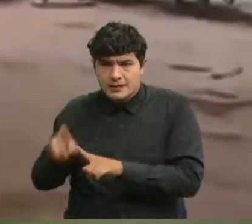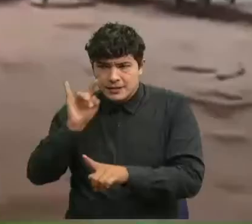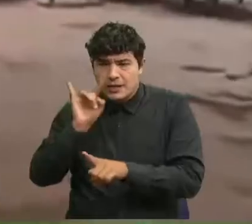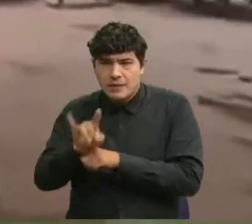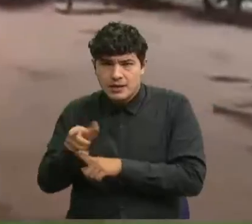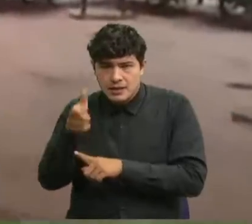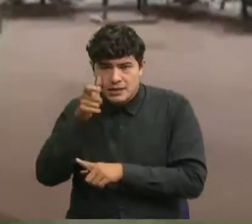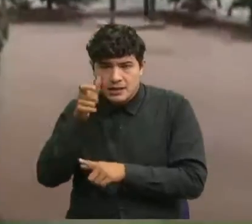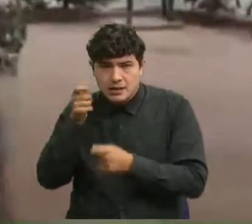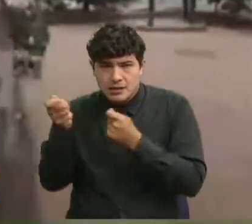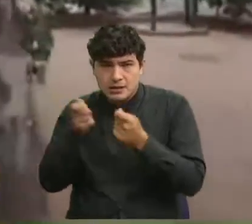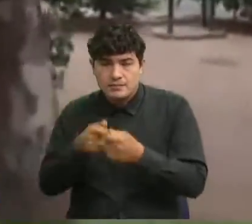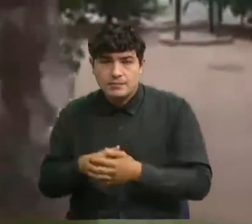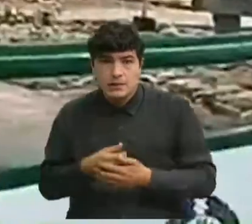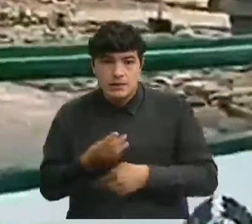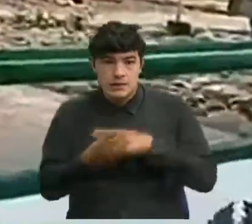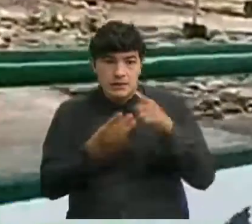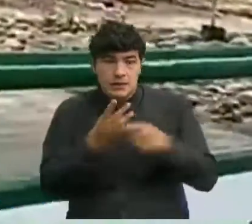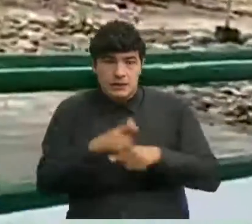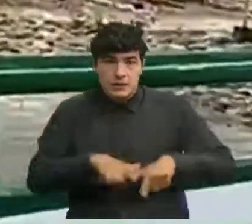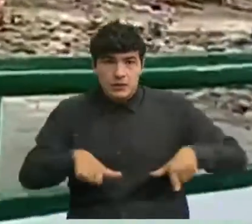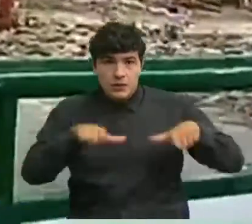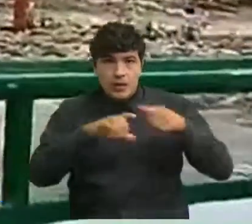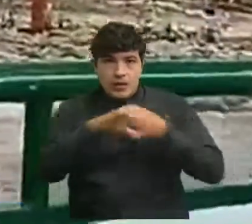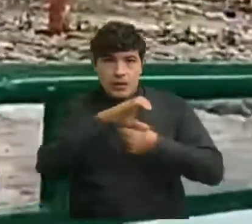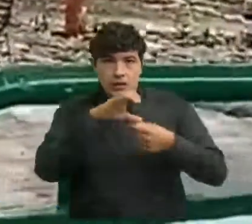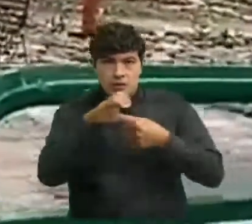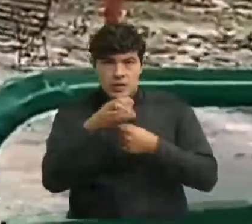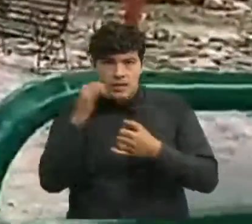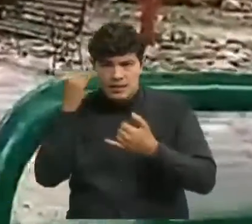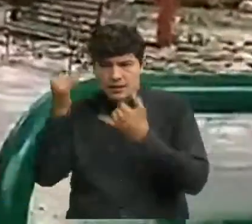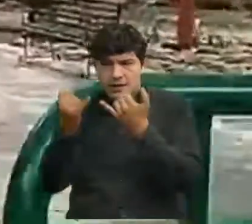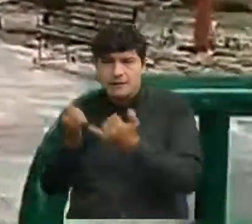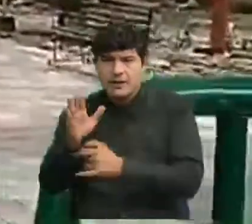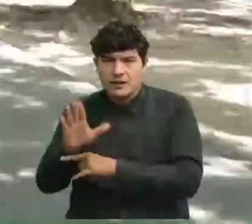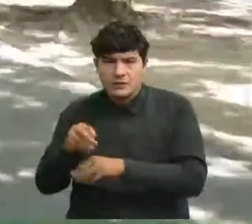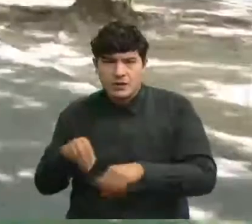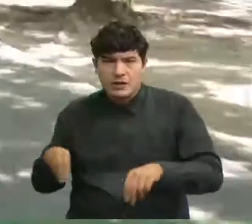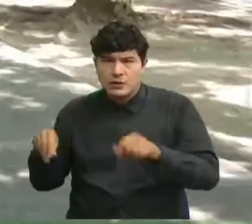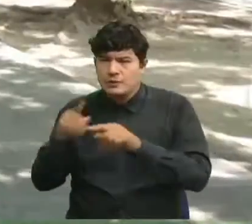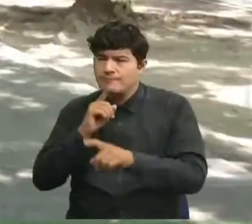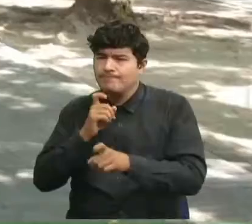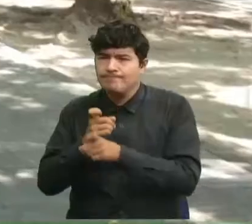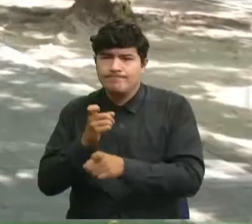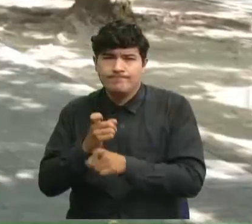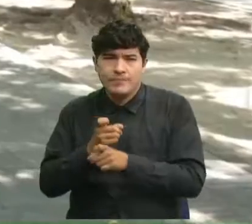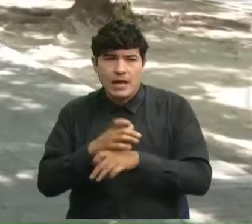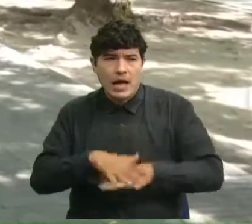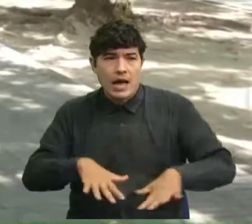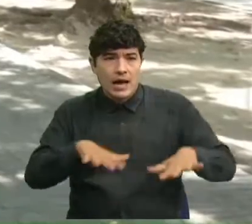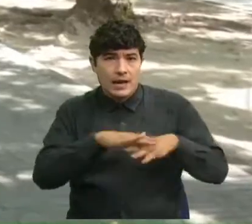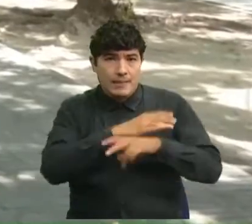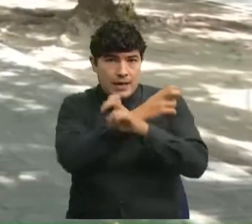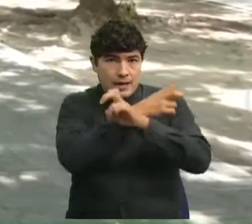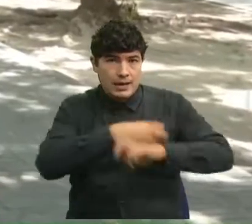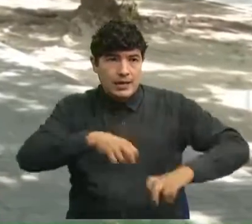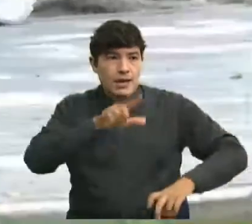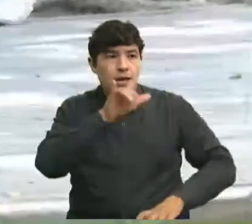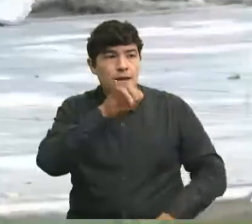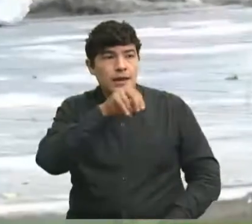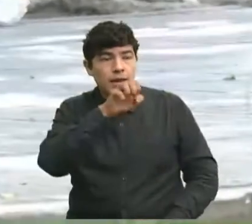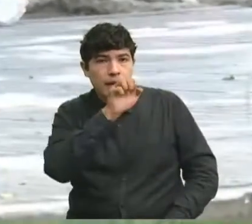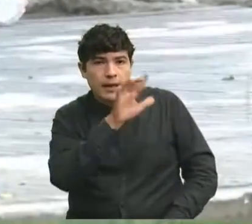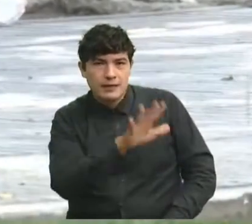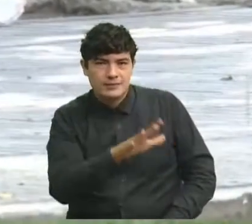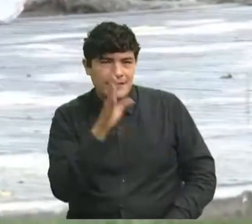tres puntos de la ciudad han sido identificados como territorios de alta complejidad, donde sectores como el Parque Lineal se han convertido en focos de consumo